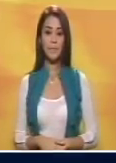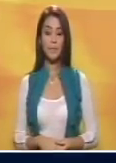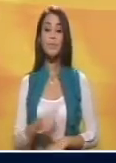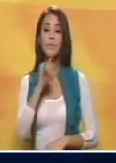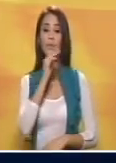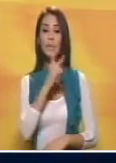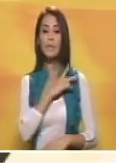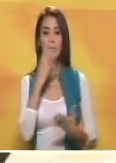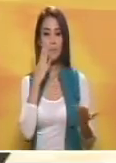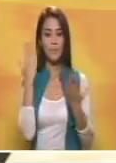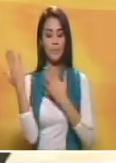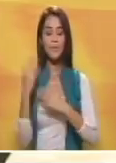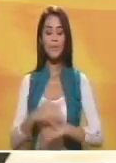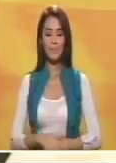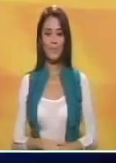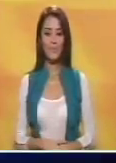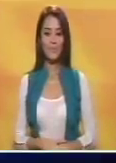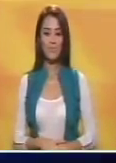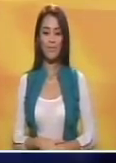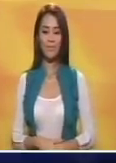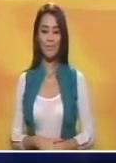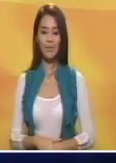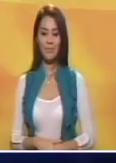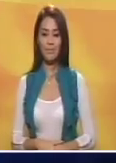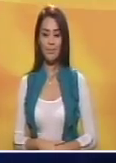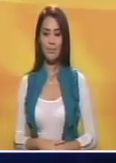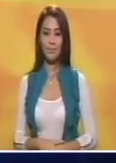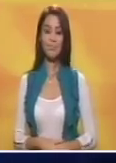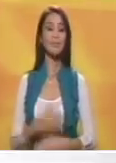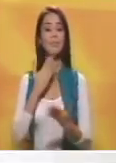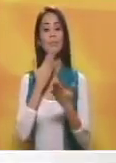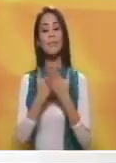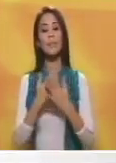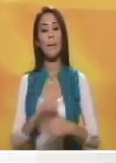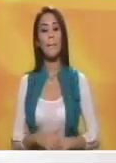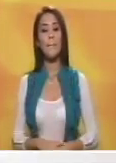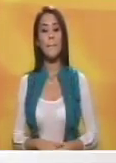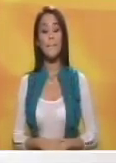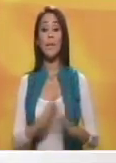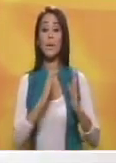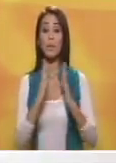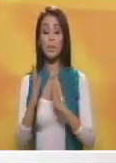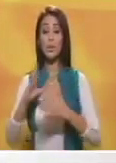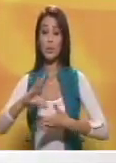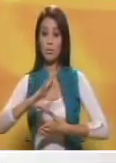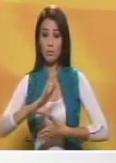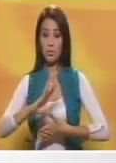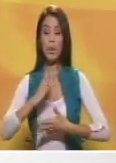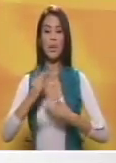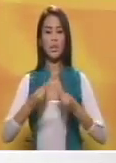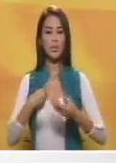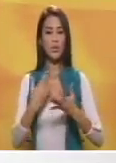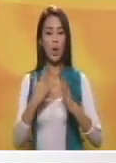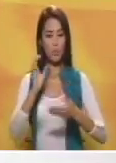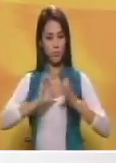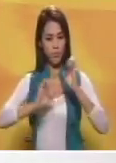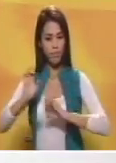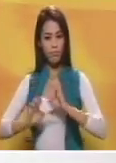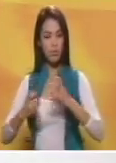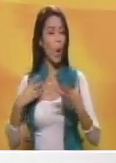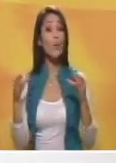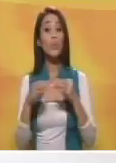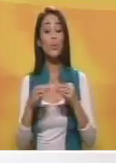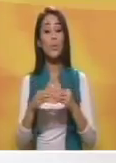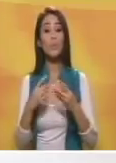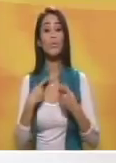informativo hasta ahora, desde el occidente del país. Gracias, José Leonardo. La Organización de Estados Americanos realiza una sesión extraordinaria sobre